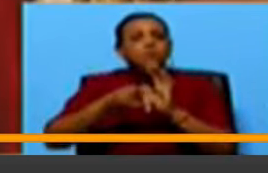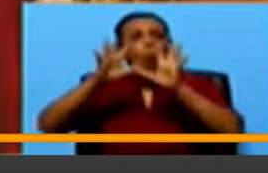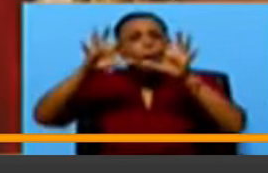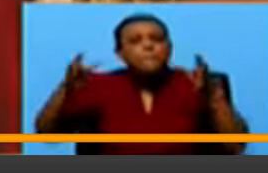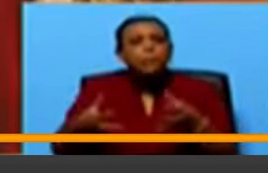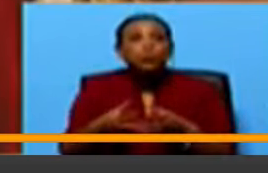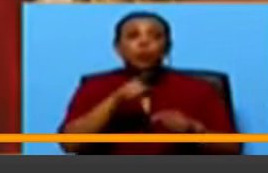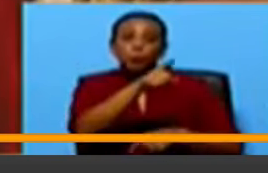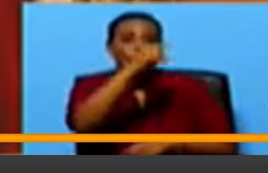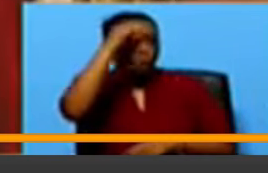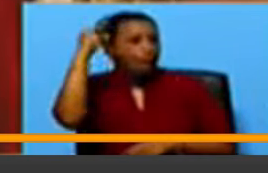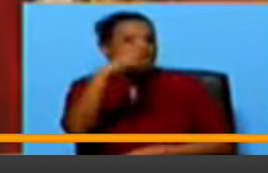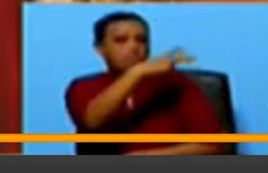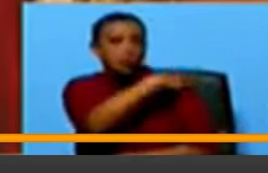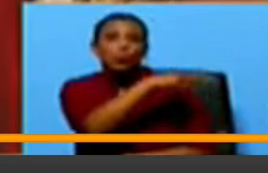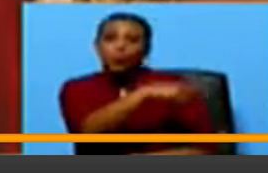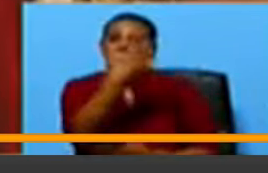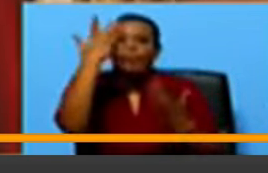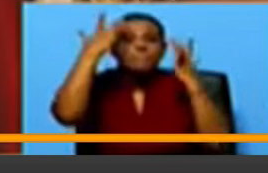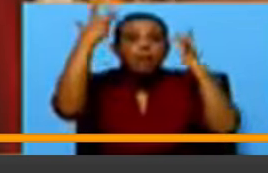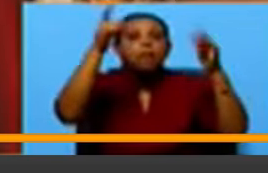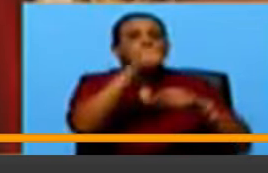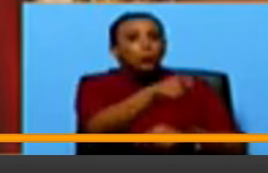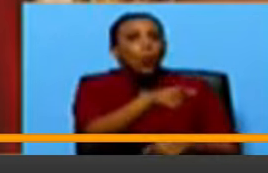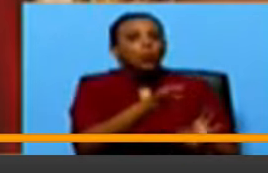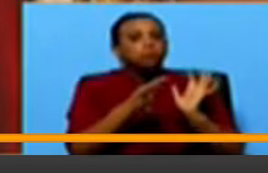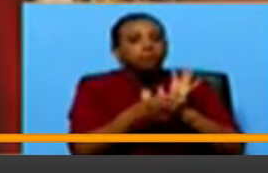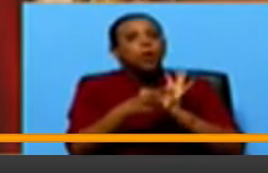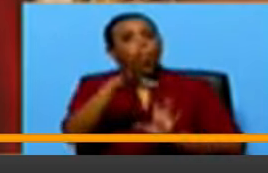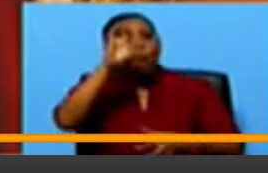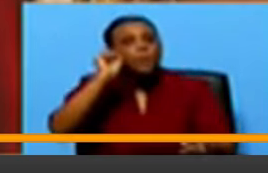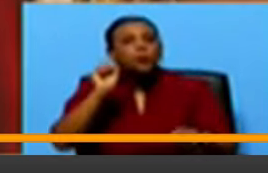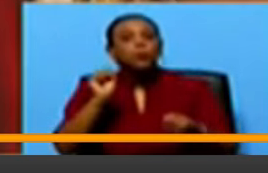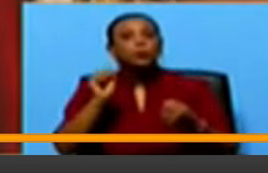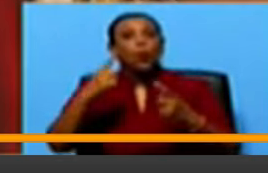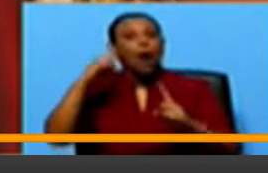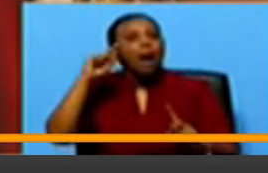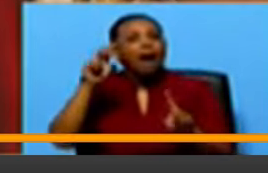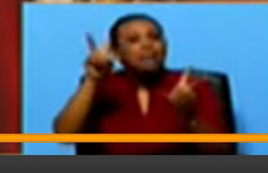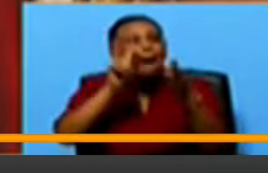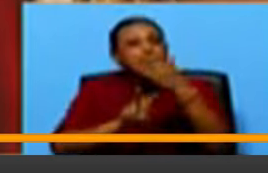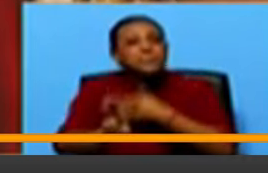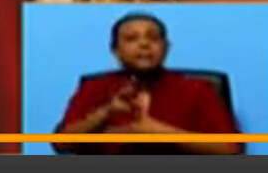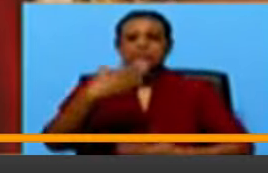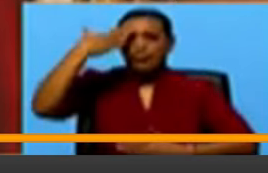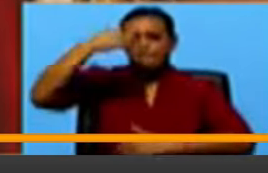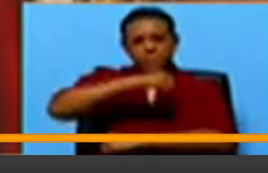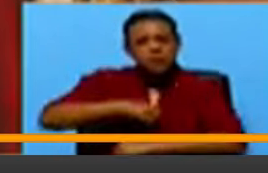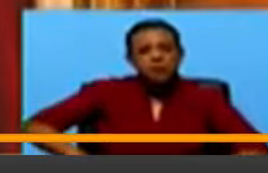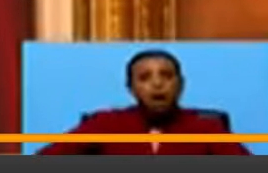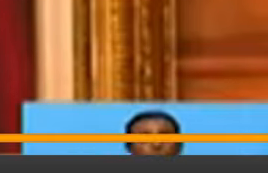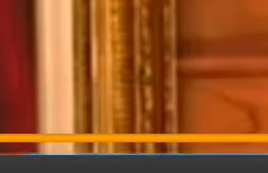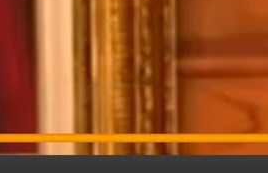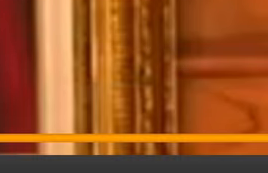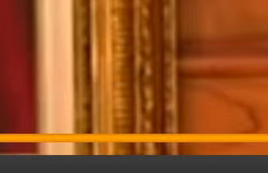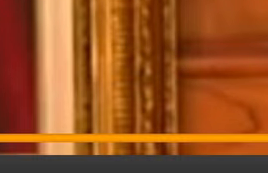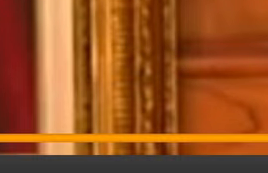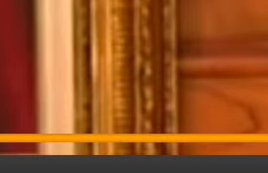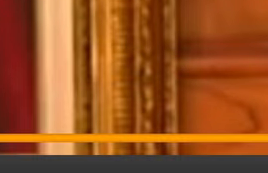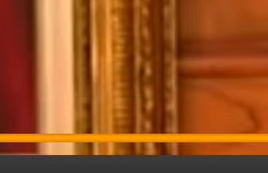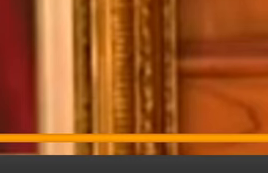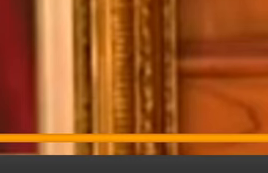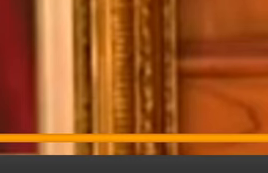padrino. Y un elemento clave en la comprensión del nuevo mundo es que han surgido nuevas